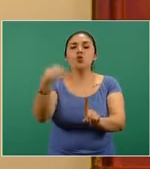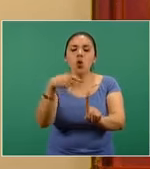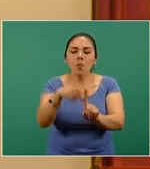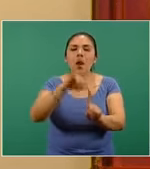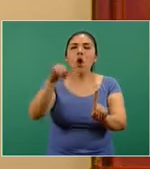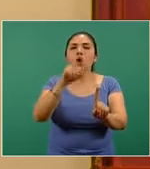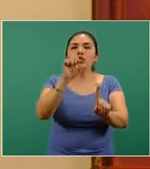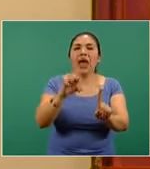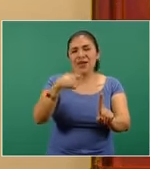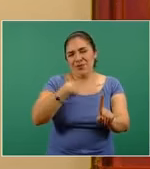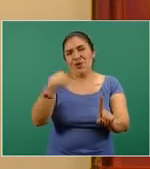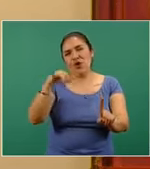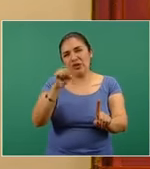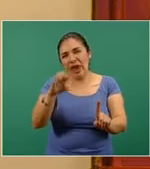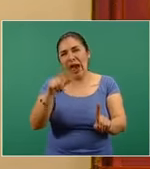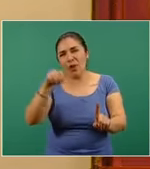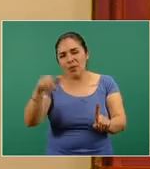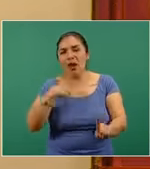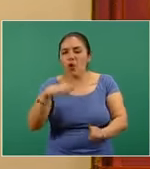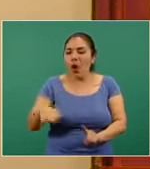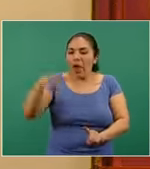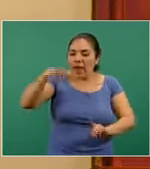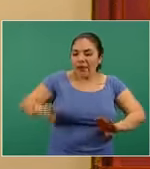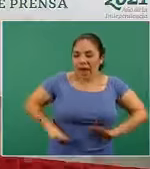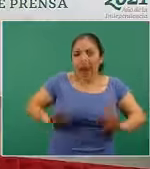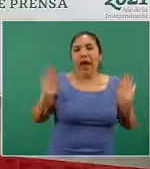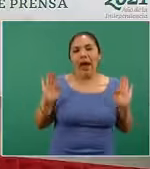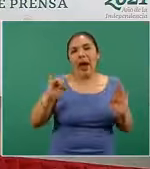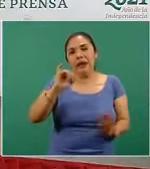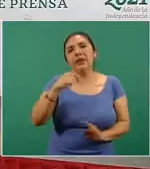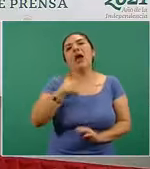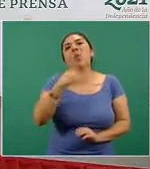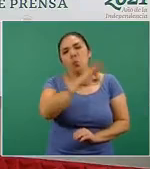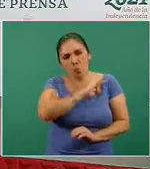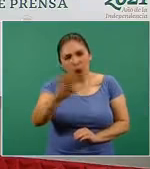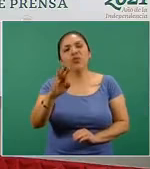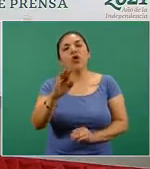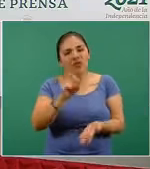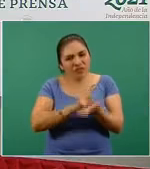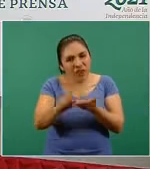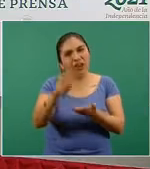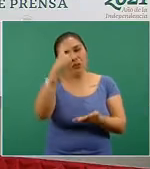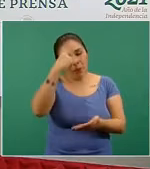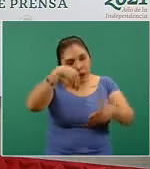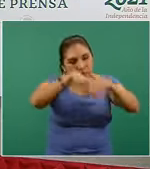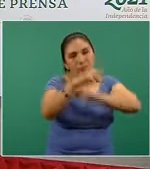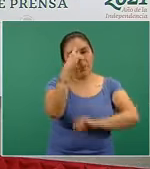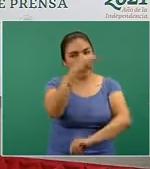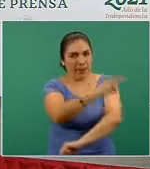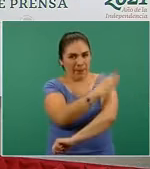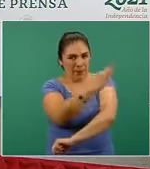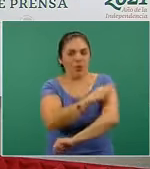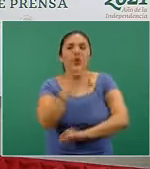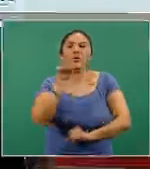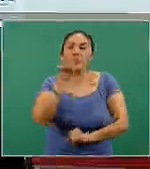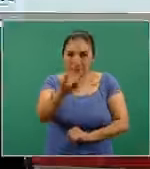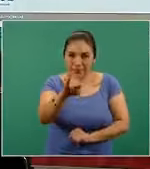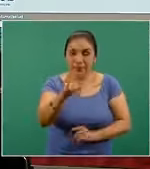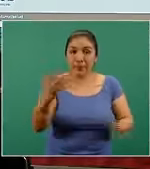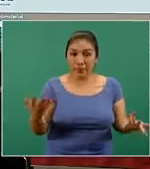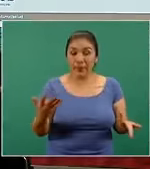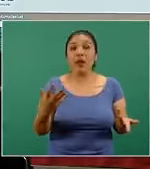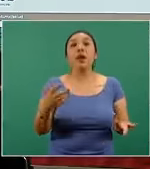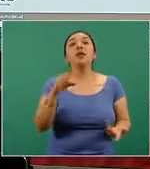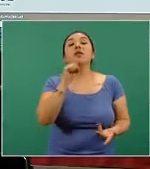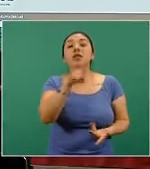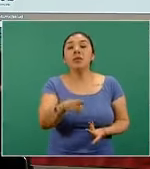vivo en tal lugar, que tengo cierta edad y que por lo tanto tengo derecho al grupo que le toca vacunar. Y